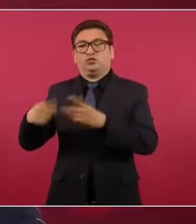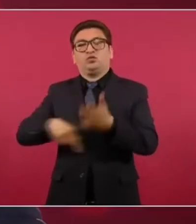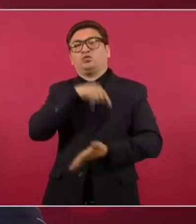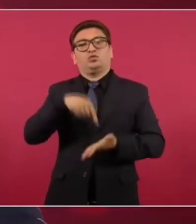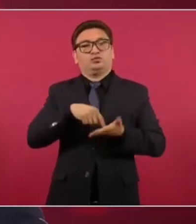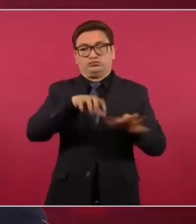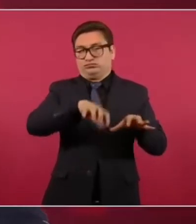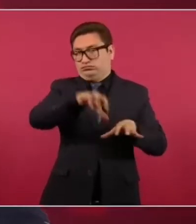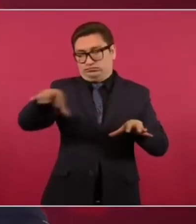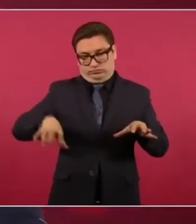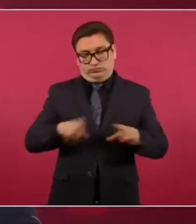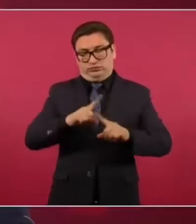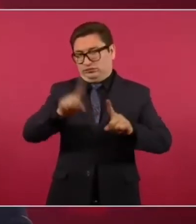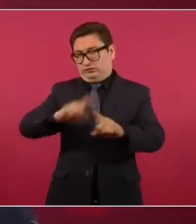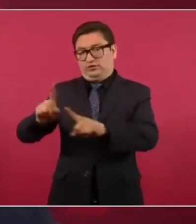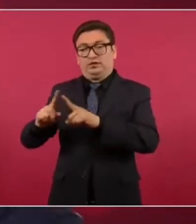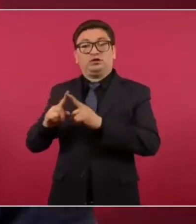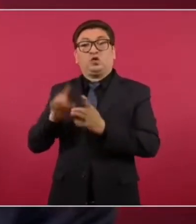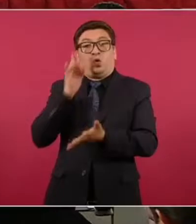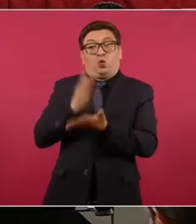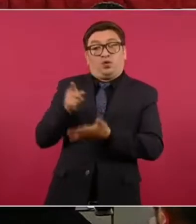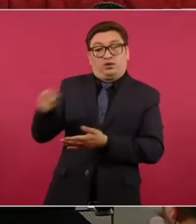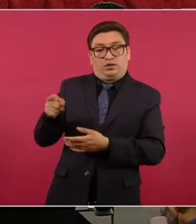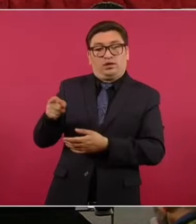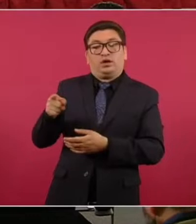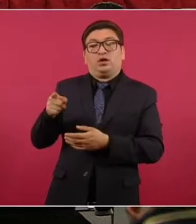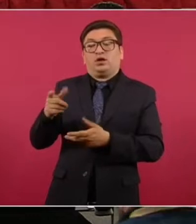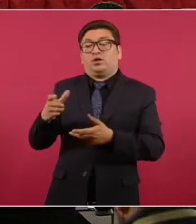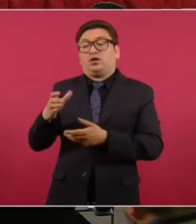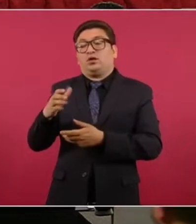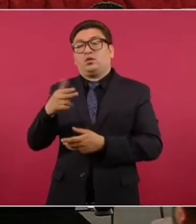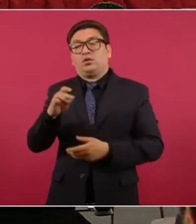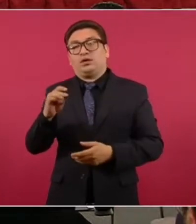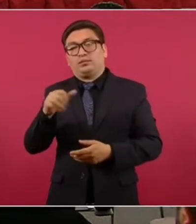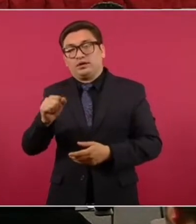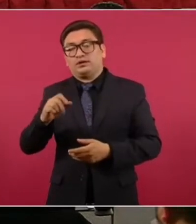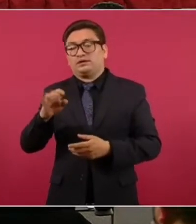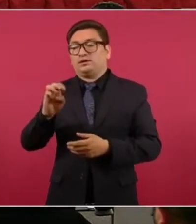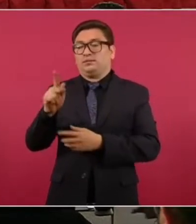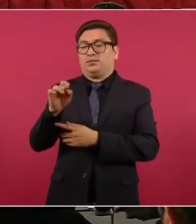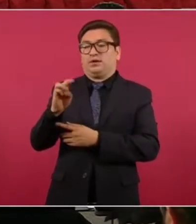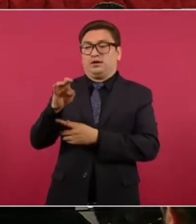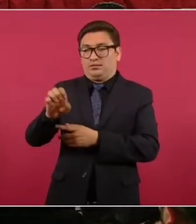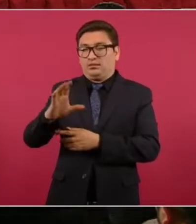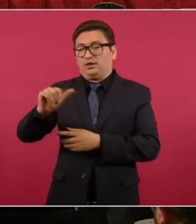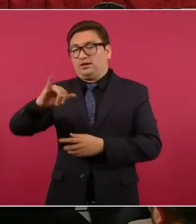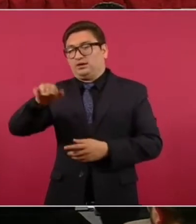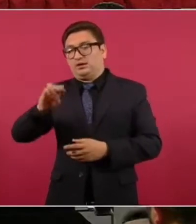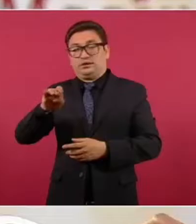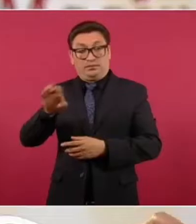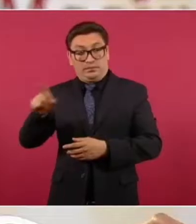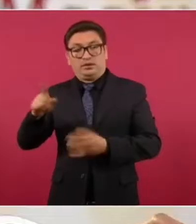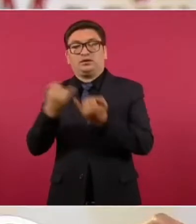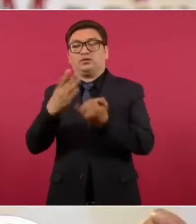diferentes lugares, es decir, no solamente en el corredor Guaymas, Empalme, Cajeme, sino también